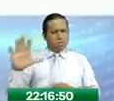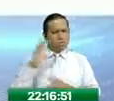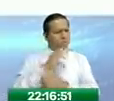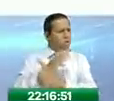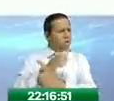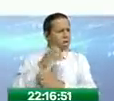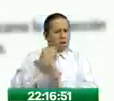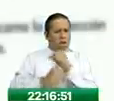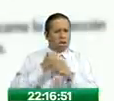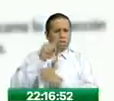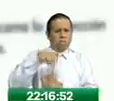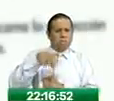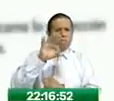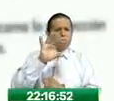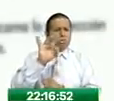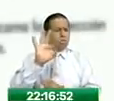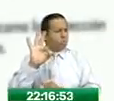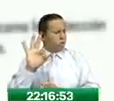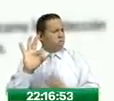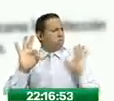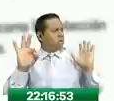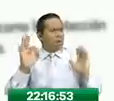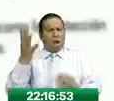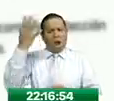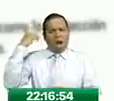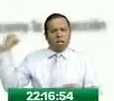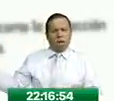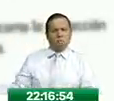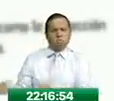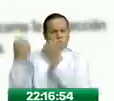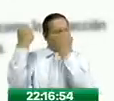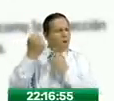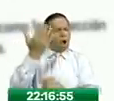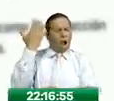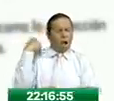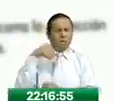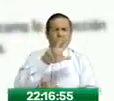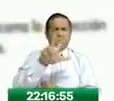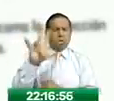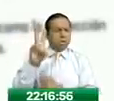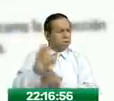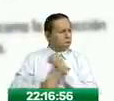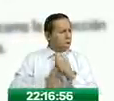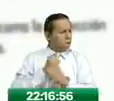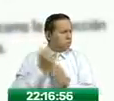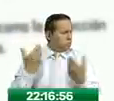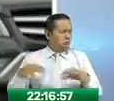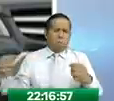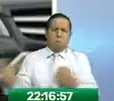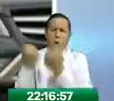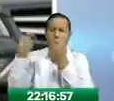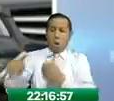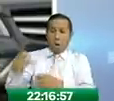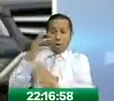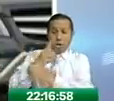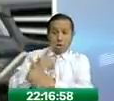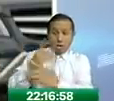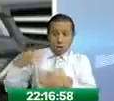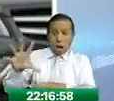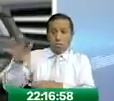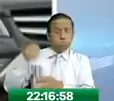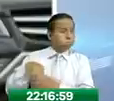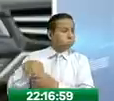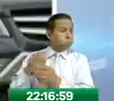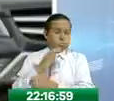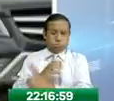una discapacidad producto de un accidente de tránsito de hace 36 años. La expresidenta de la Asamblea no descartó que su esposo